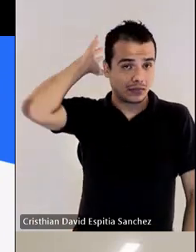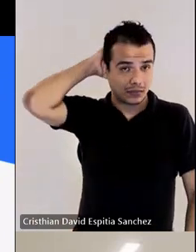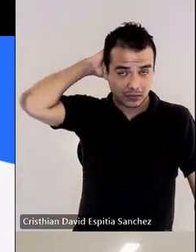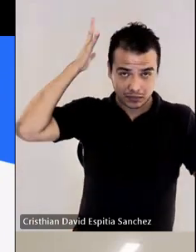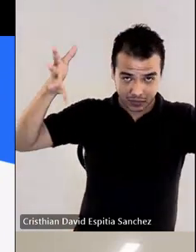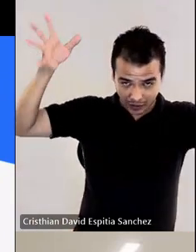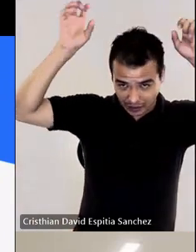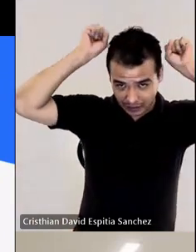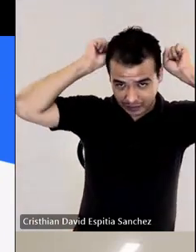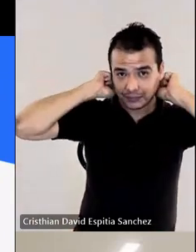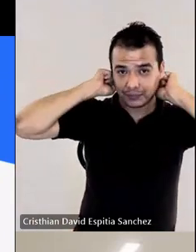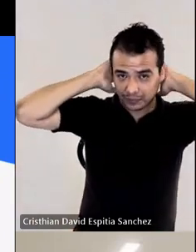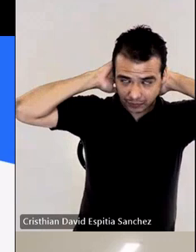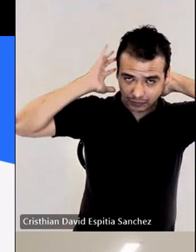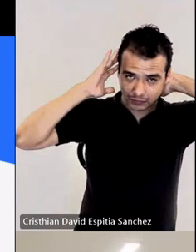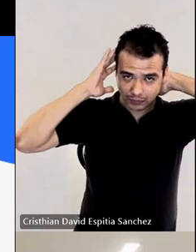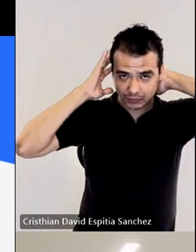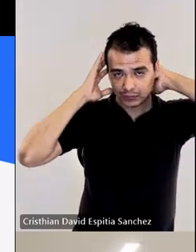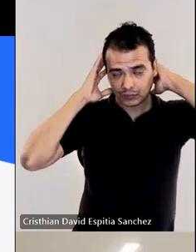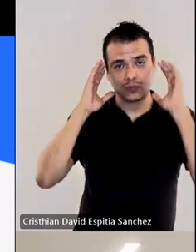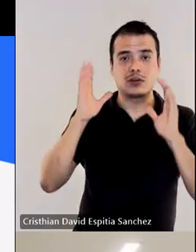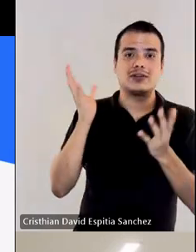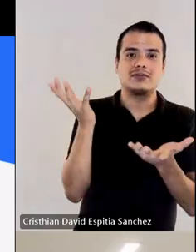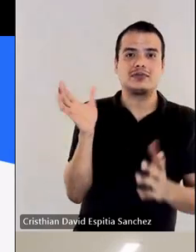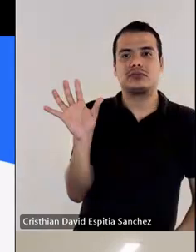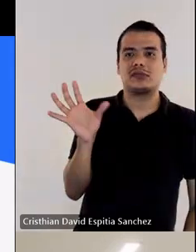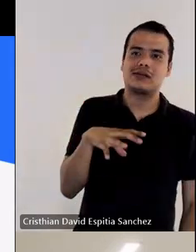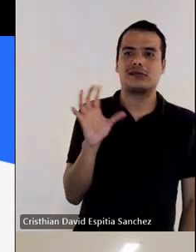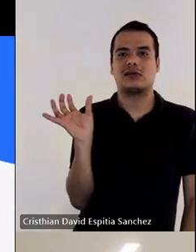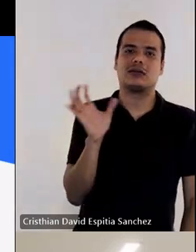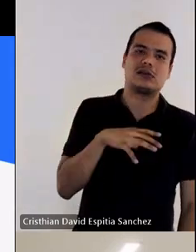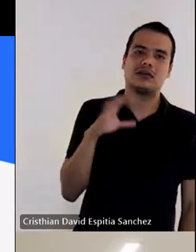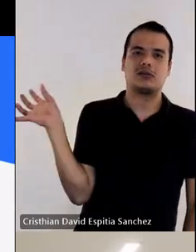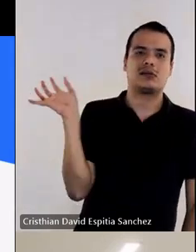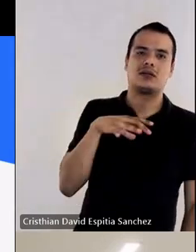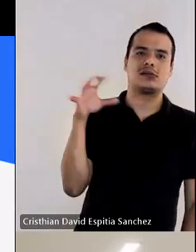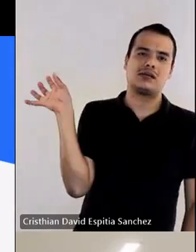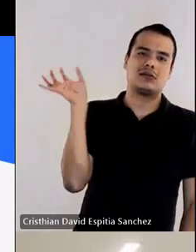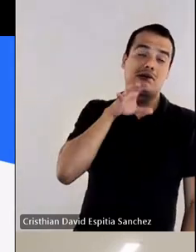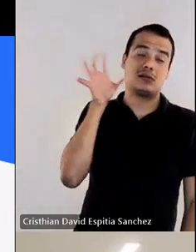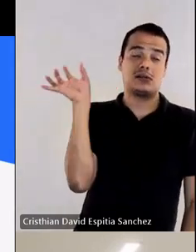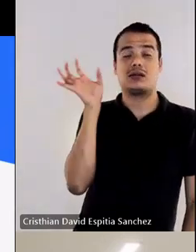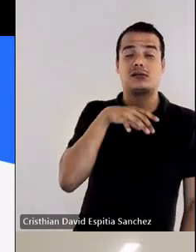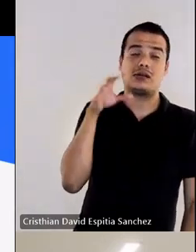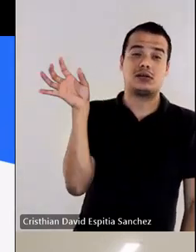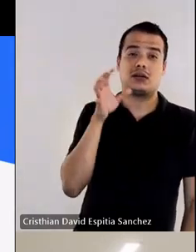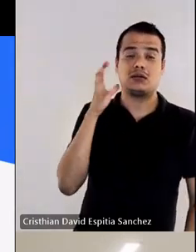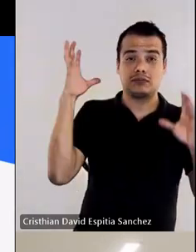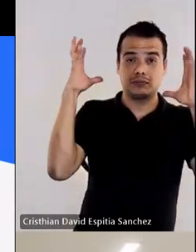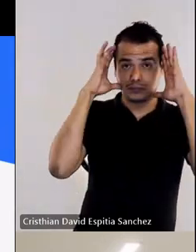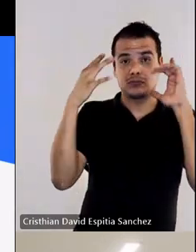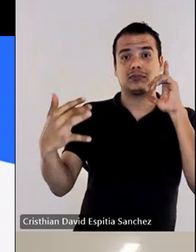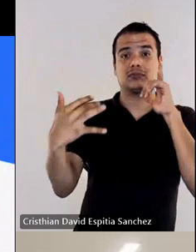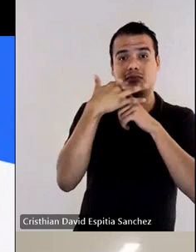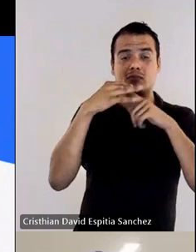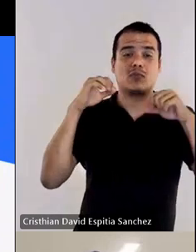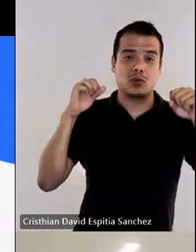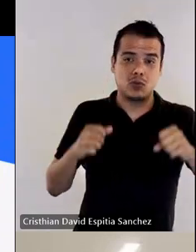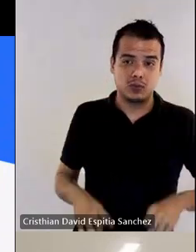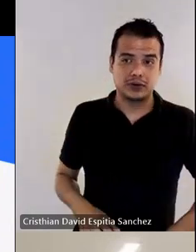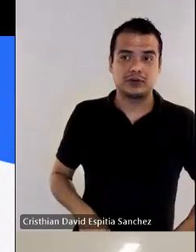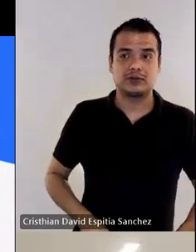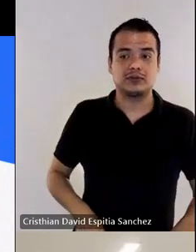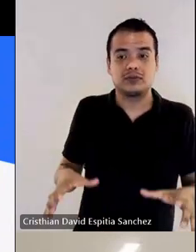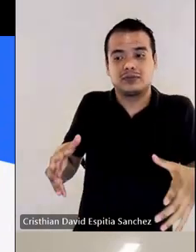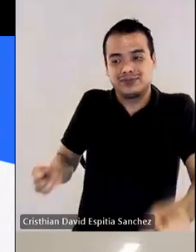porque el constante golpe contra el piso puede producir alteraciones o daños en el cráneo directamente. No lo